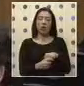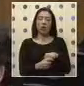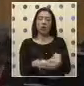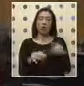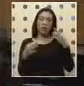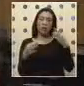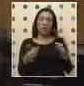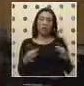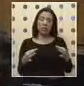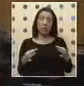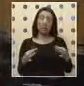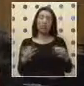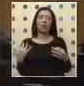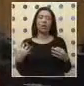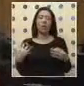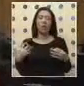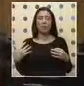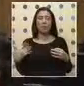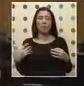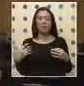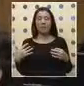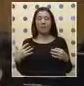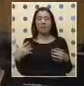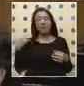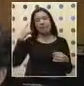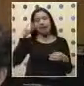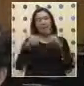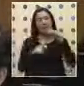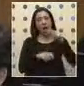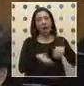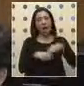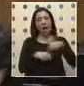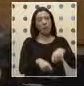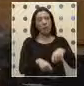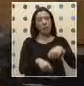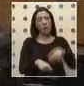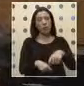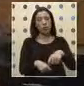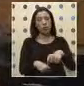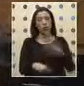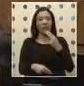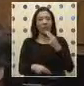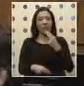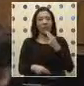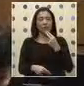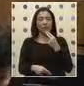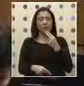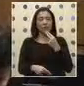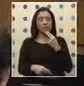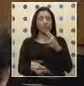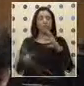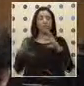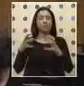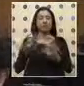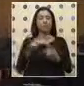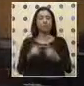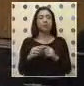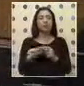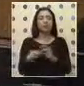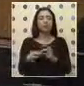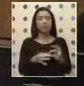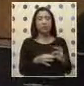medidas que son importantes para agricultores y campesinos que están viviendo la catástrofe de productos